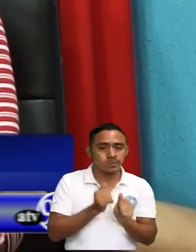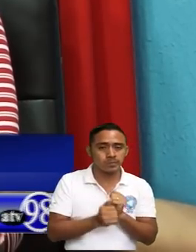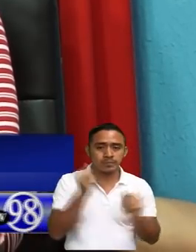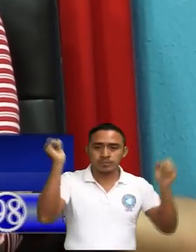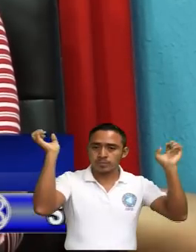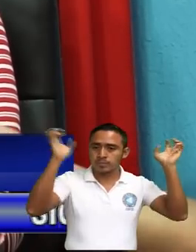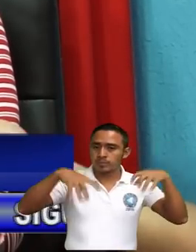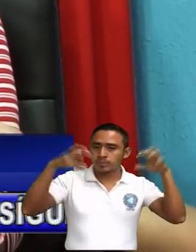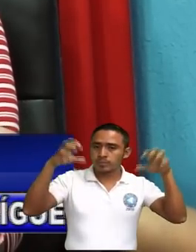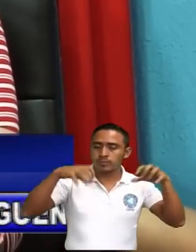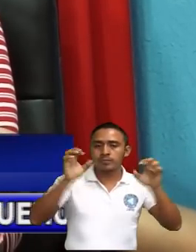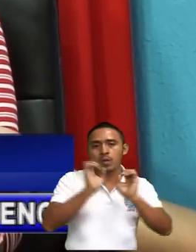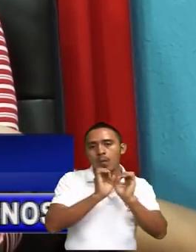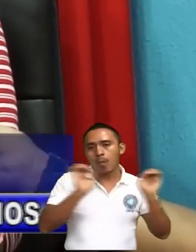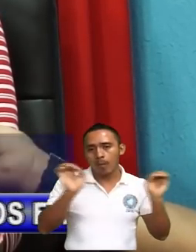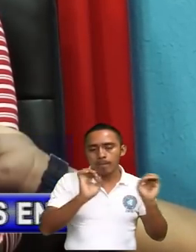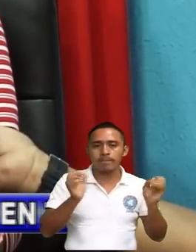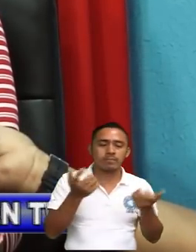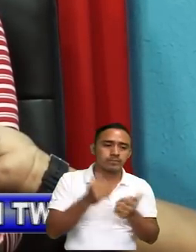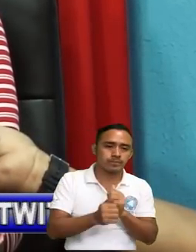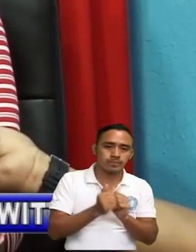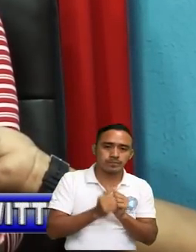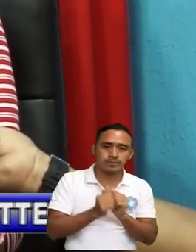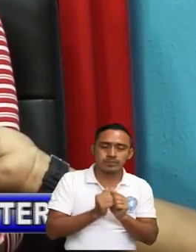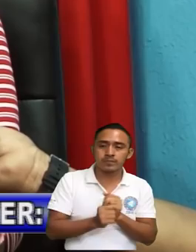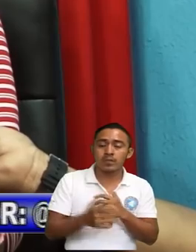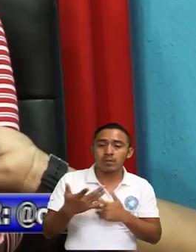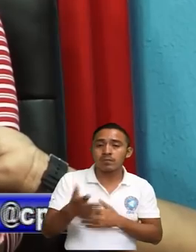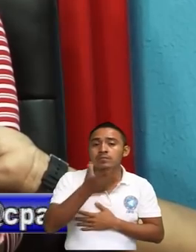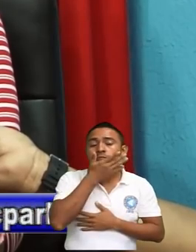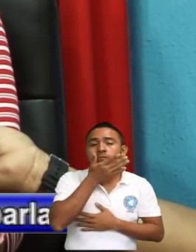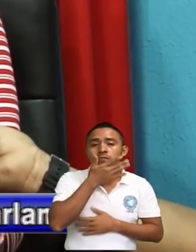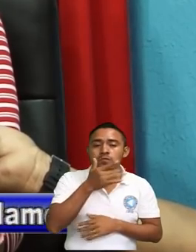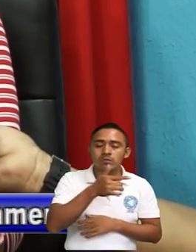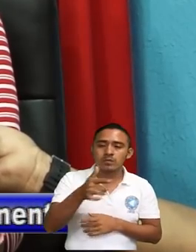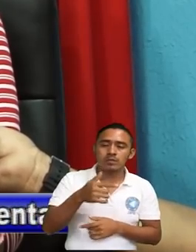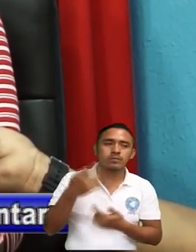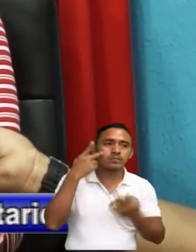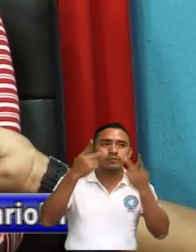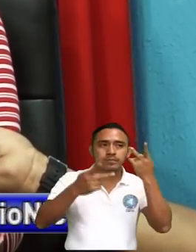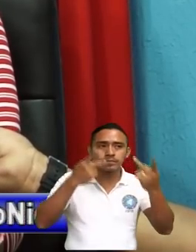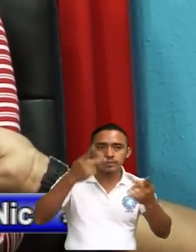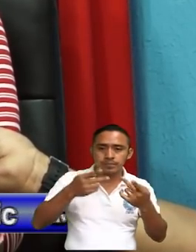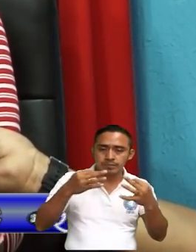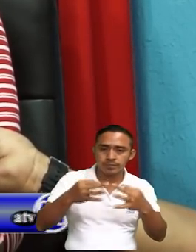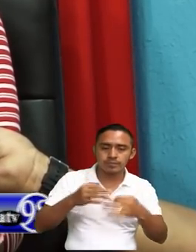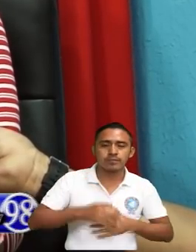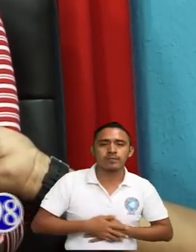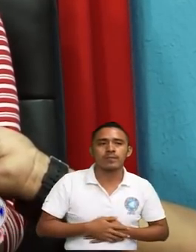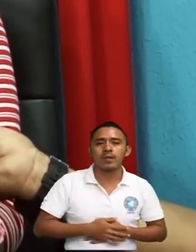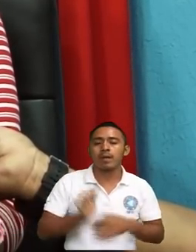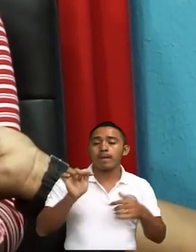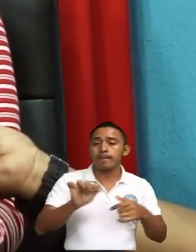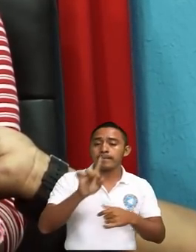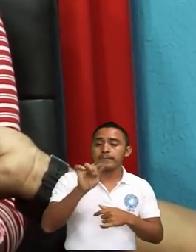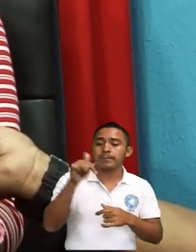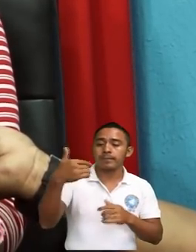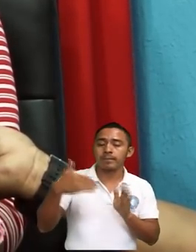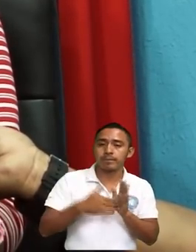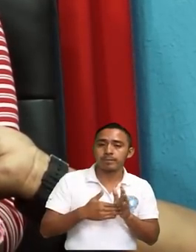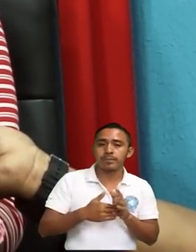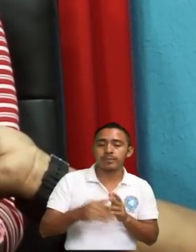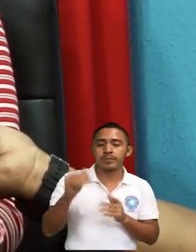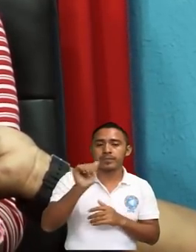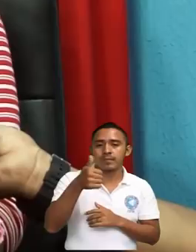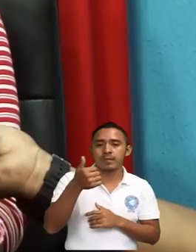la lluvia o que están en algunos puntos en riesgo y que están siendo visitadas constantemente. Hasta el momento, 16.615